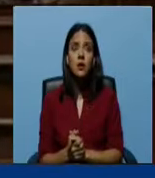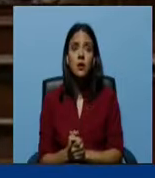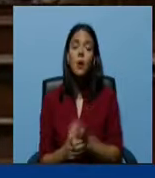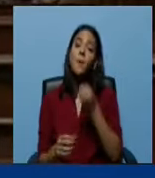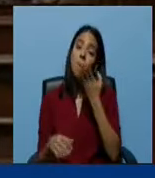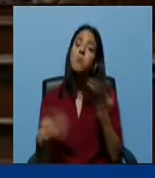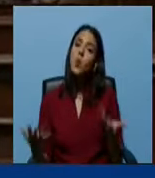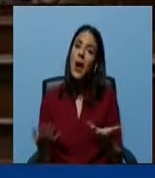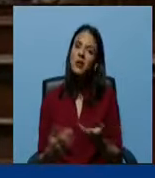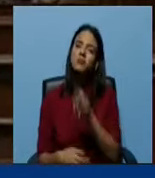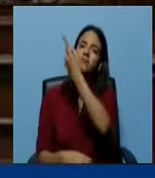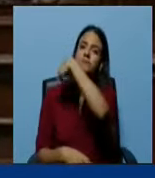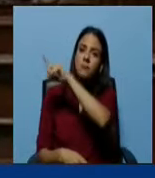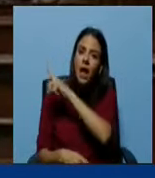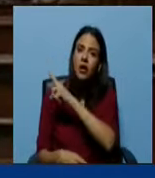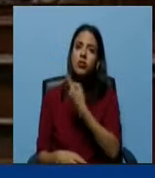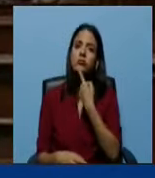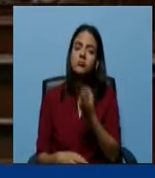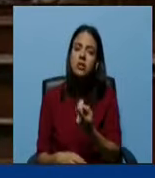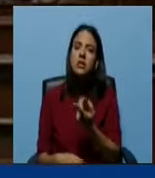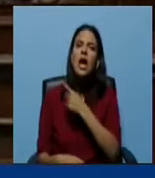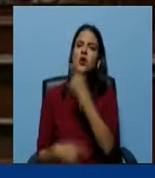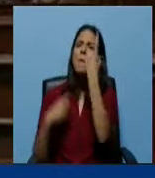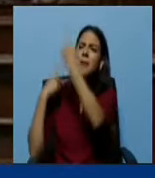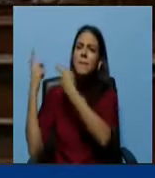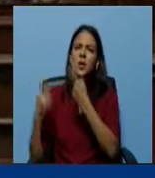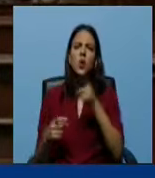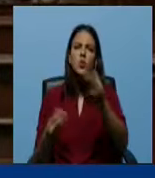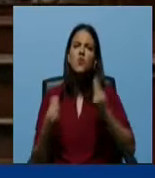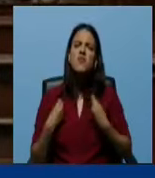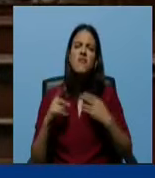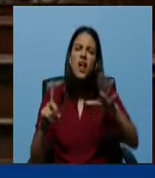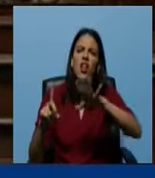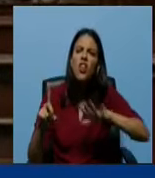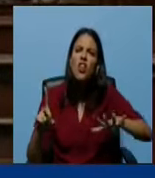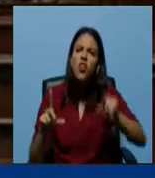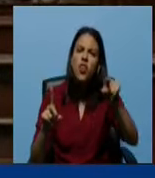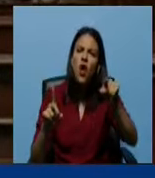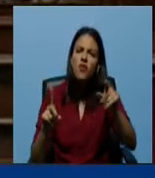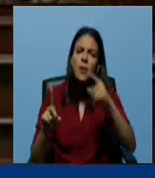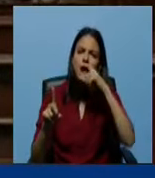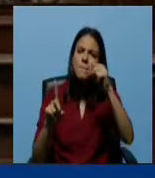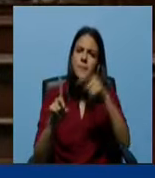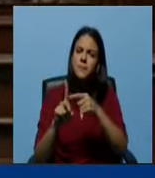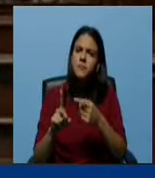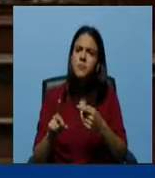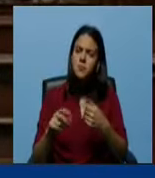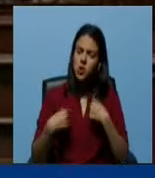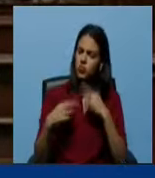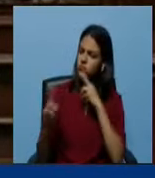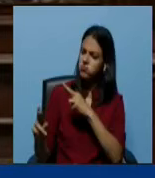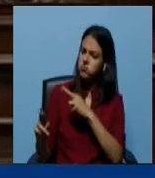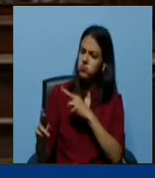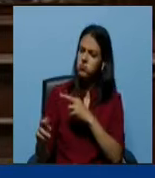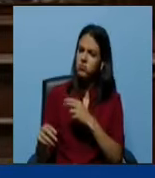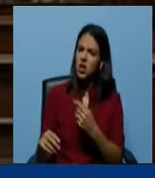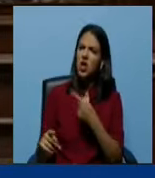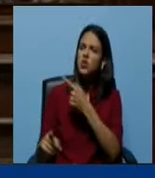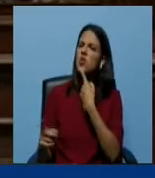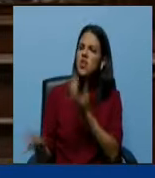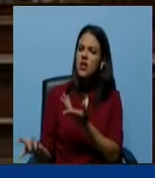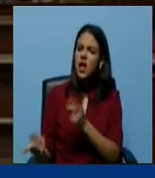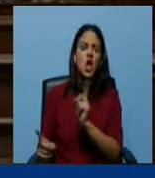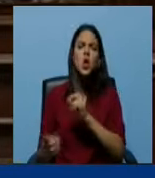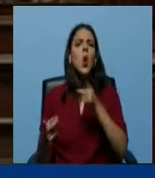bueno, que me preguntaron que dónde vivías tú. Entonces le dije, ¿qué le dijiste tú? No, que vivía en la